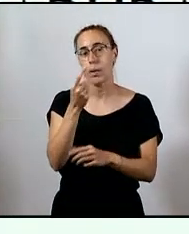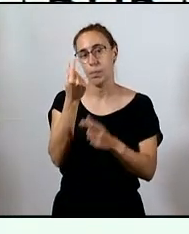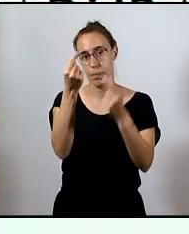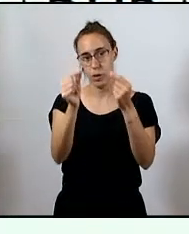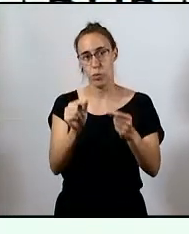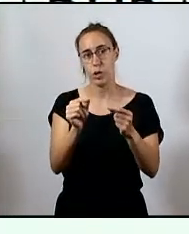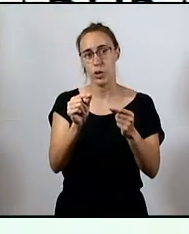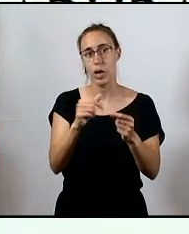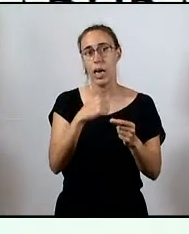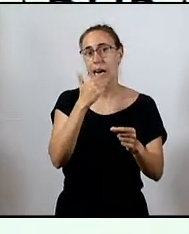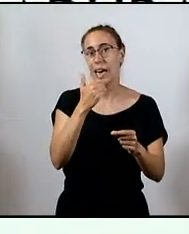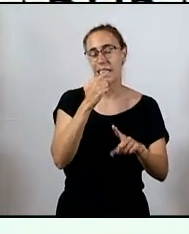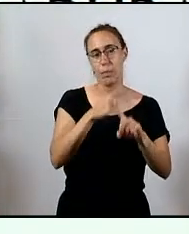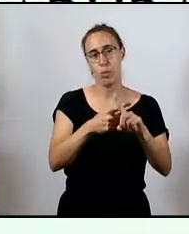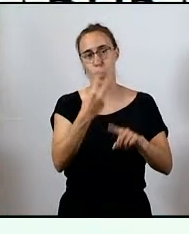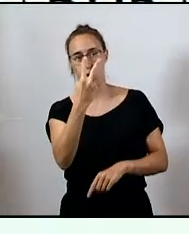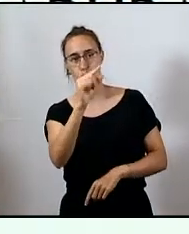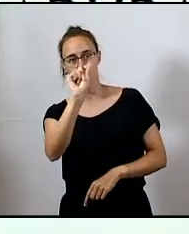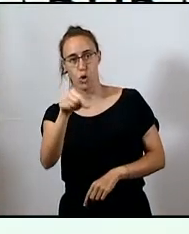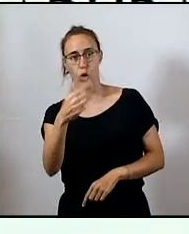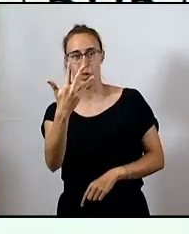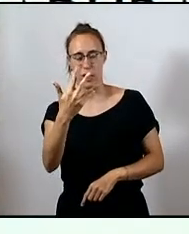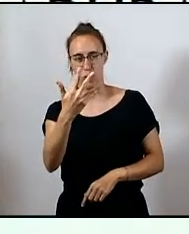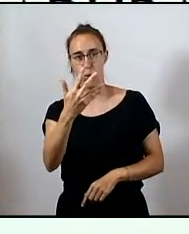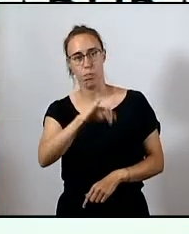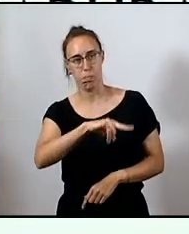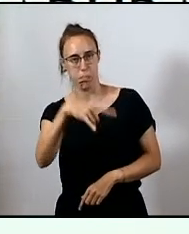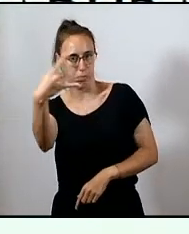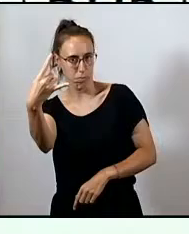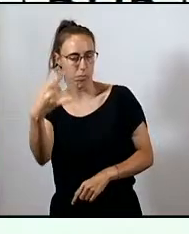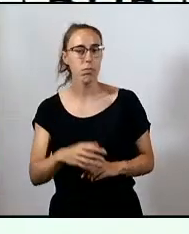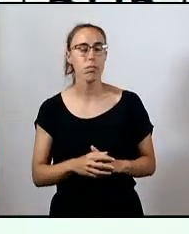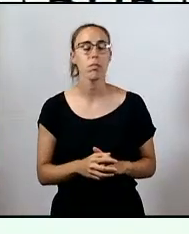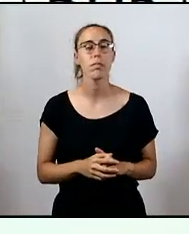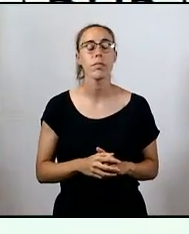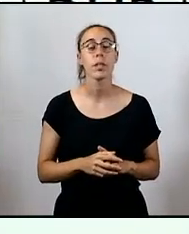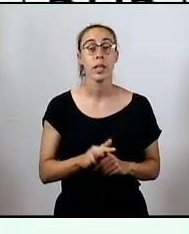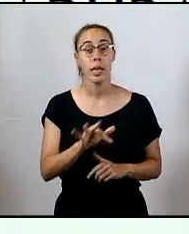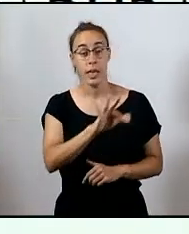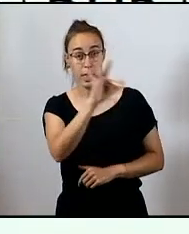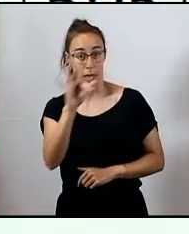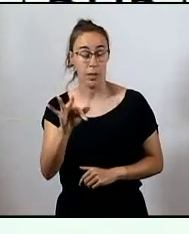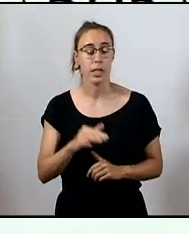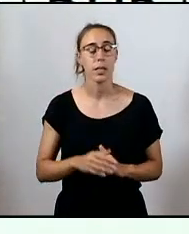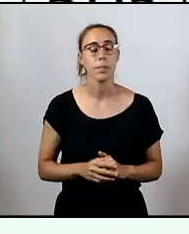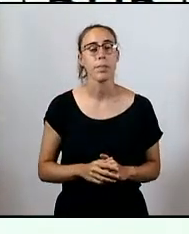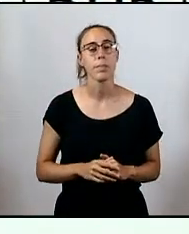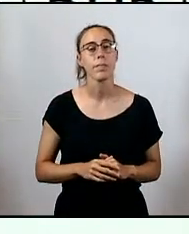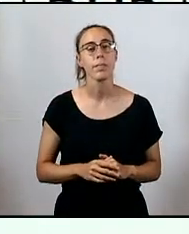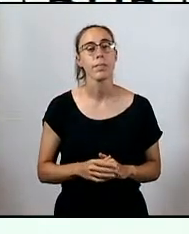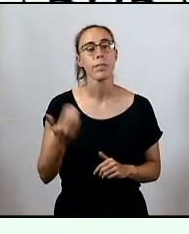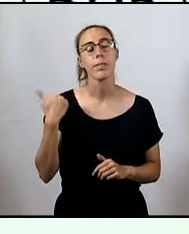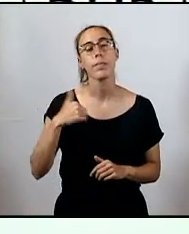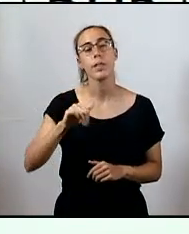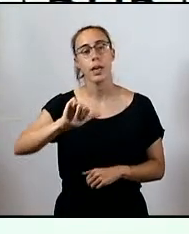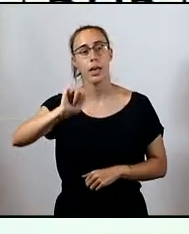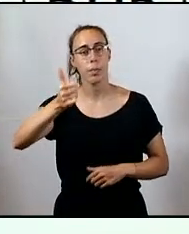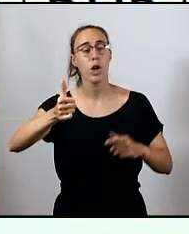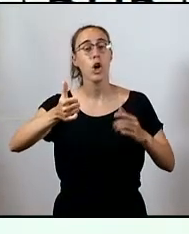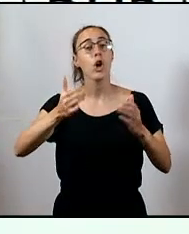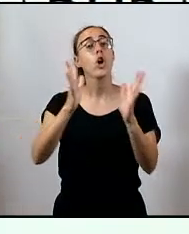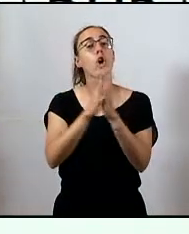multiplicar casi por 2,5 esta política activa de empleo. Además, hemos aprobado la firma de un convenio con el SEPE